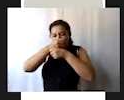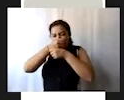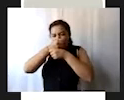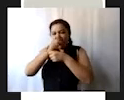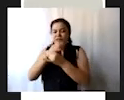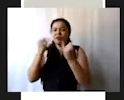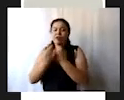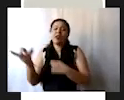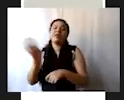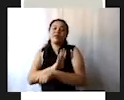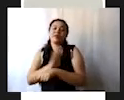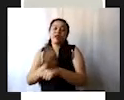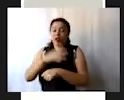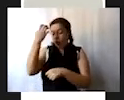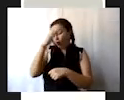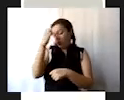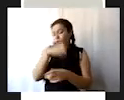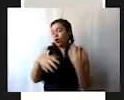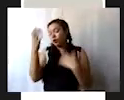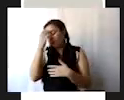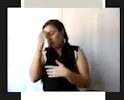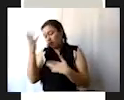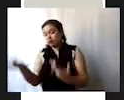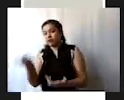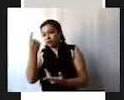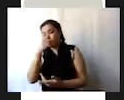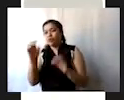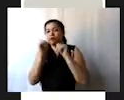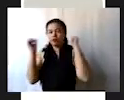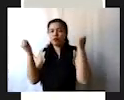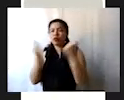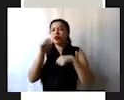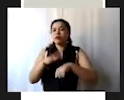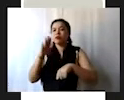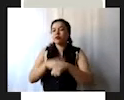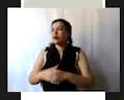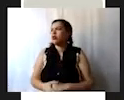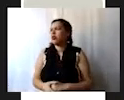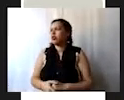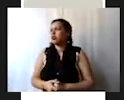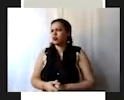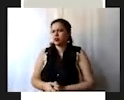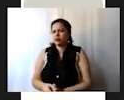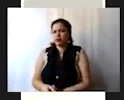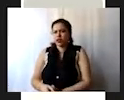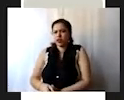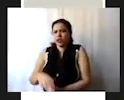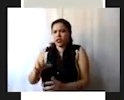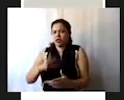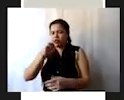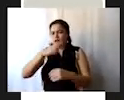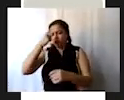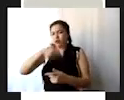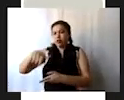la expertise y el conocimiento que tienen las organizaciones, sobre todo como a veces primeros respondientes a nivel